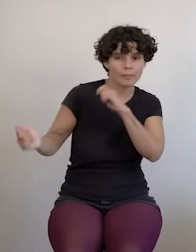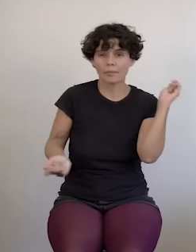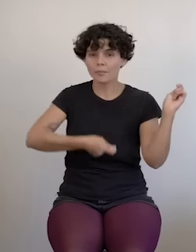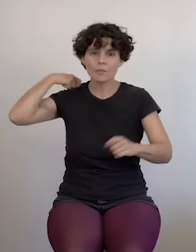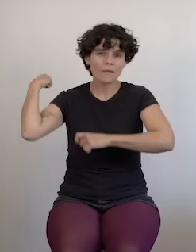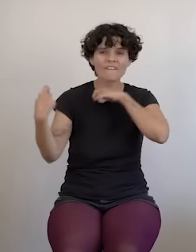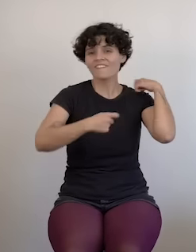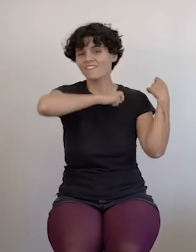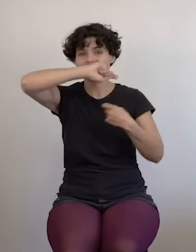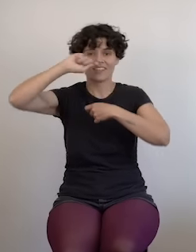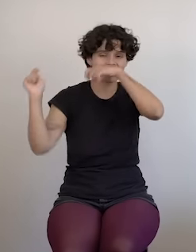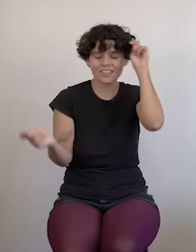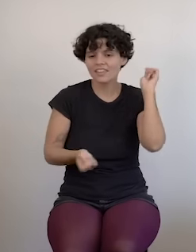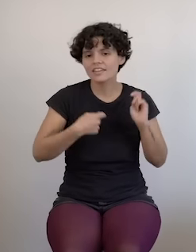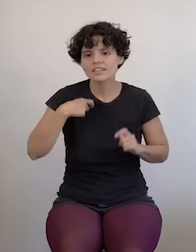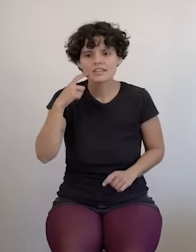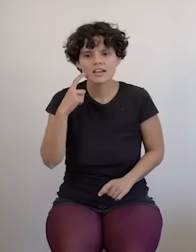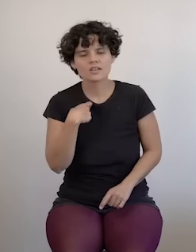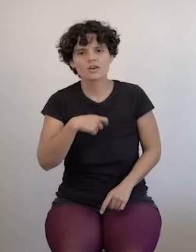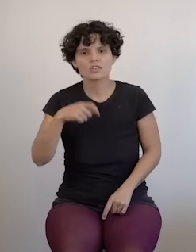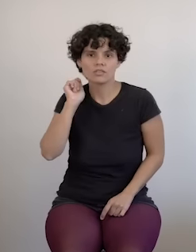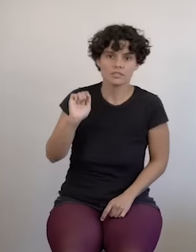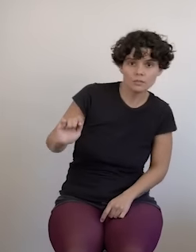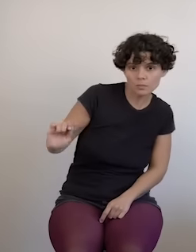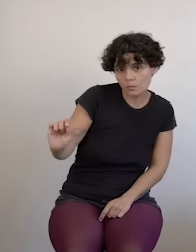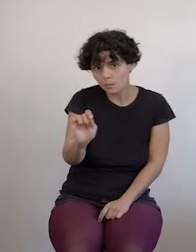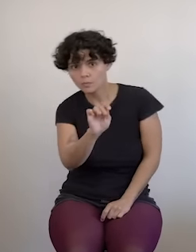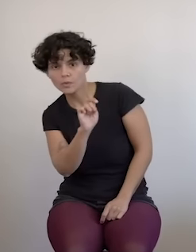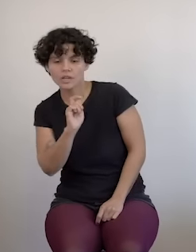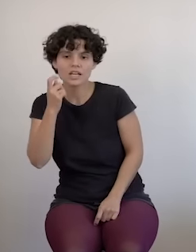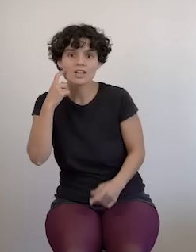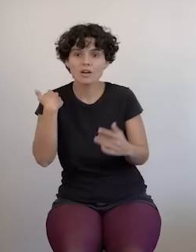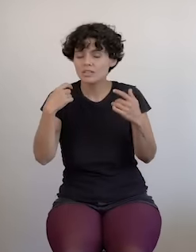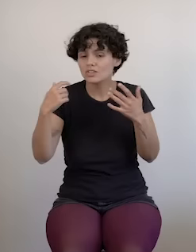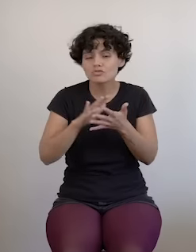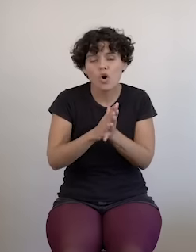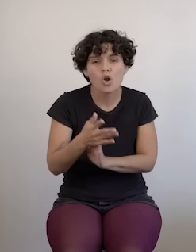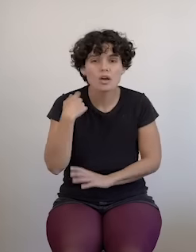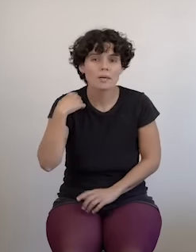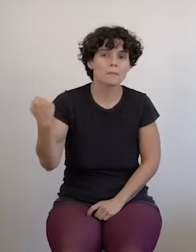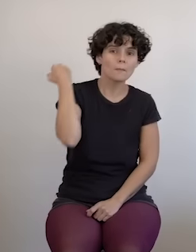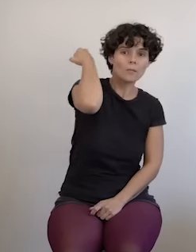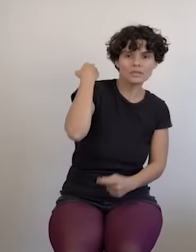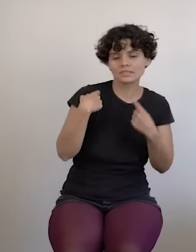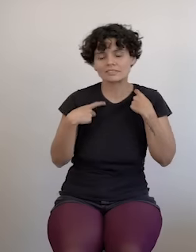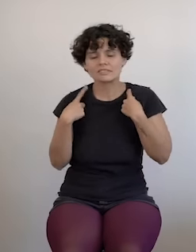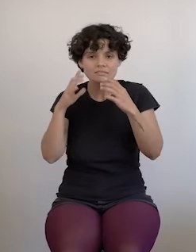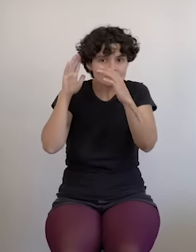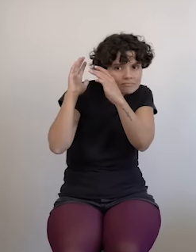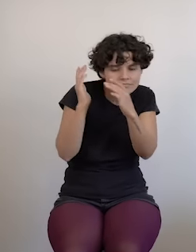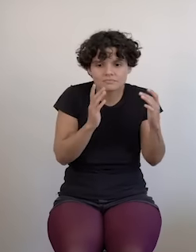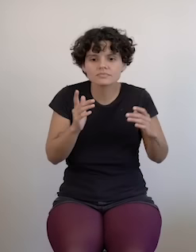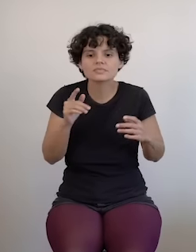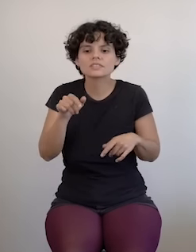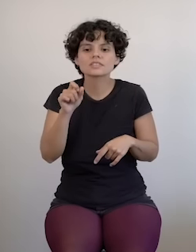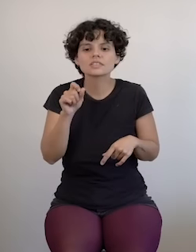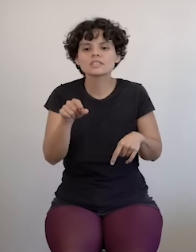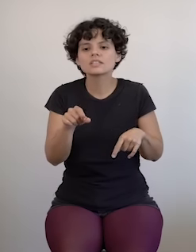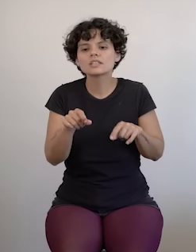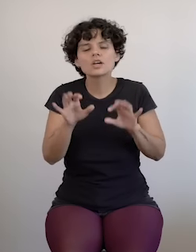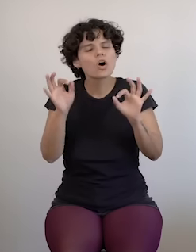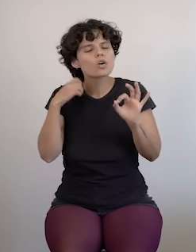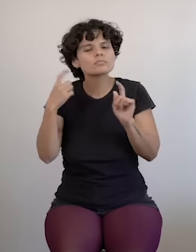por aquí, me pasaba por allá. Cuidado, por aquí, era como todo el rato, y yo esquivando así las puñaladas que me tiraban. Y yo le hablaron a